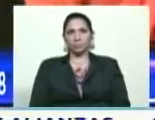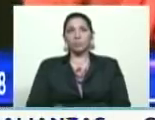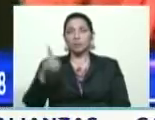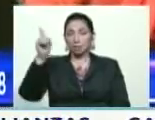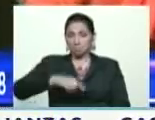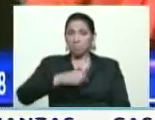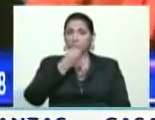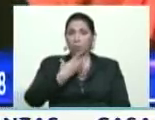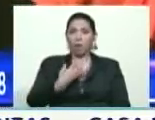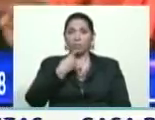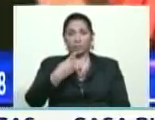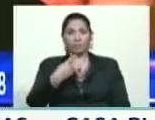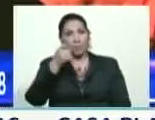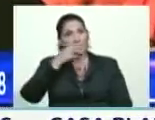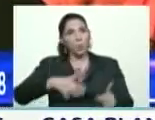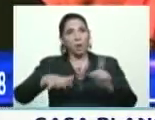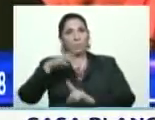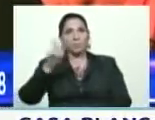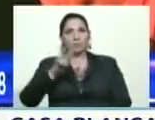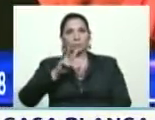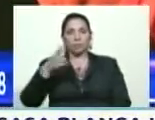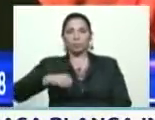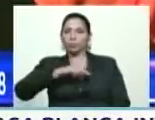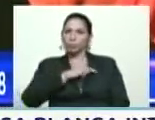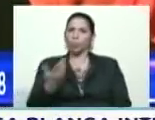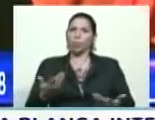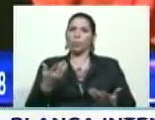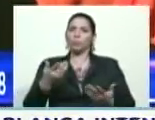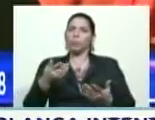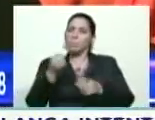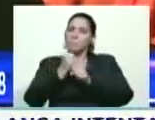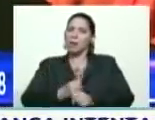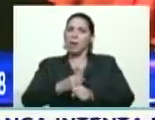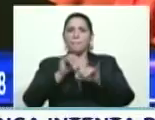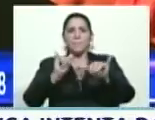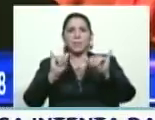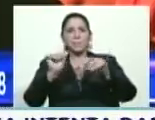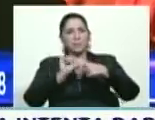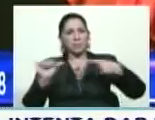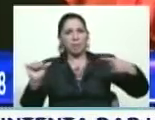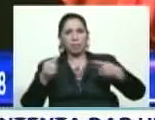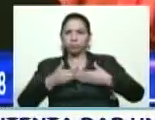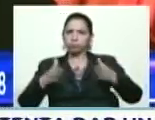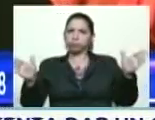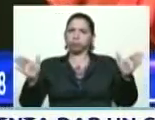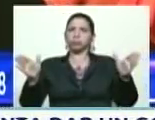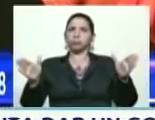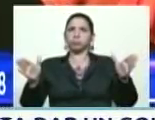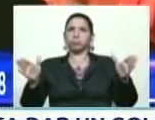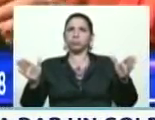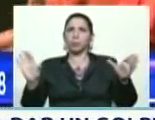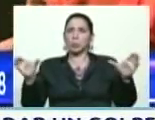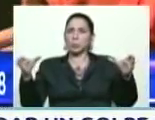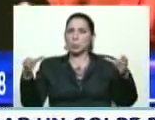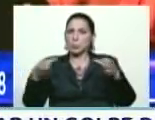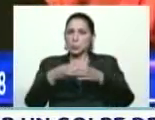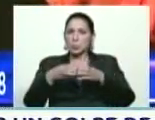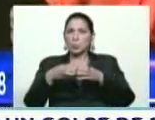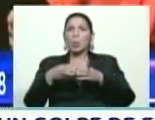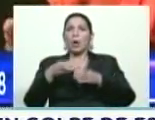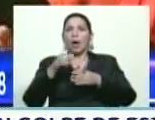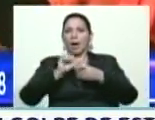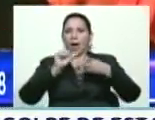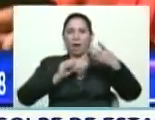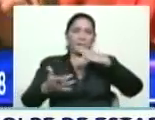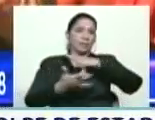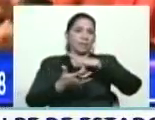decir al pueblo de Venezuela que estamos esperando en esta misma semana una amplia delegación en el área